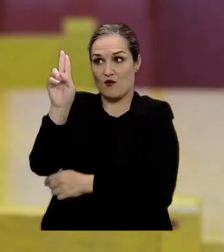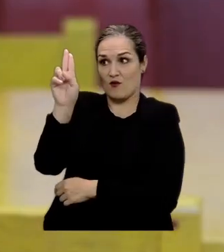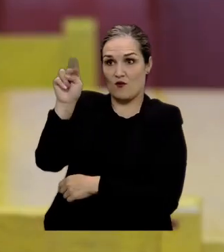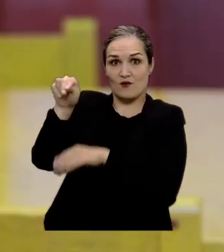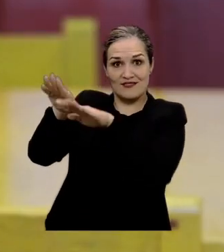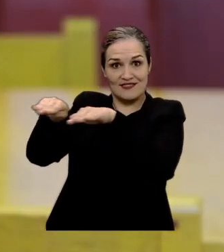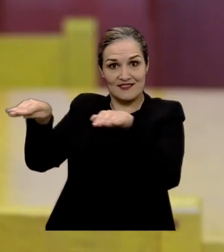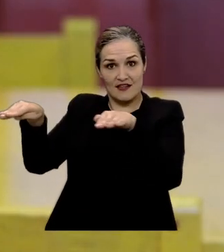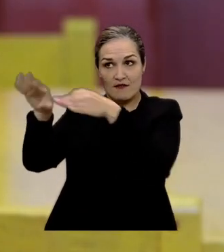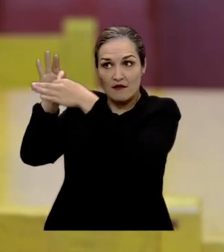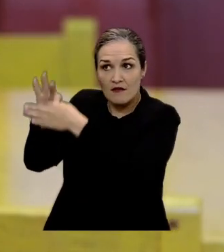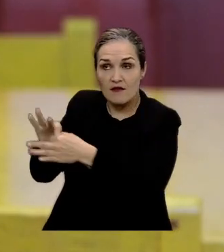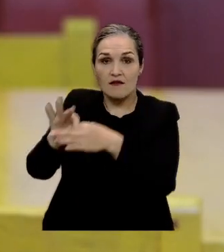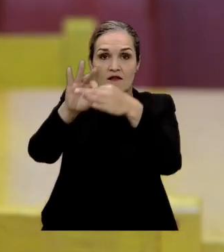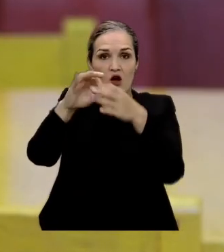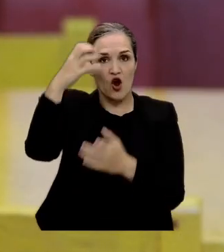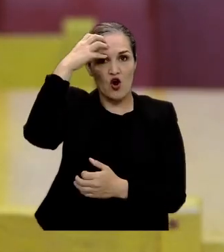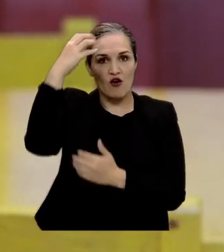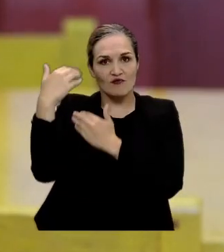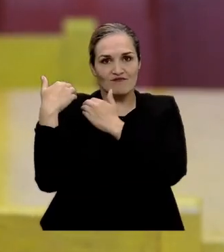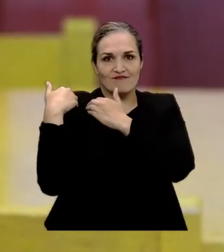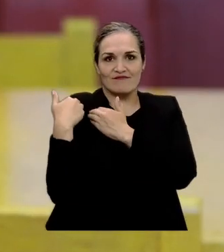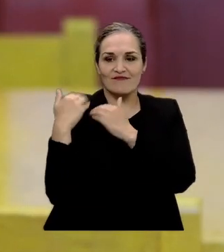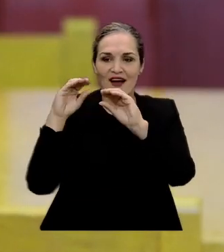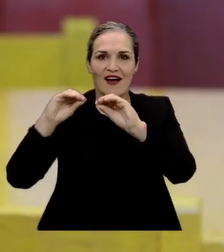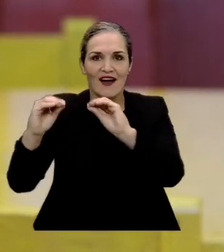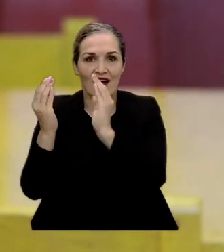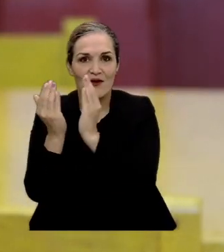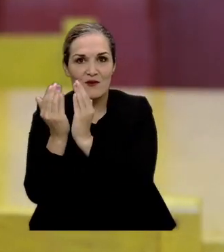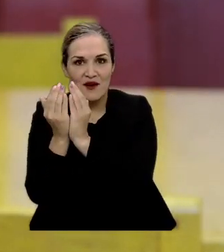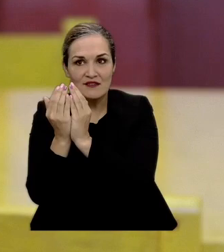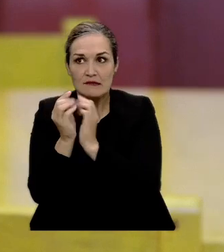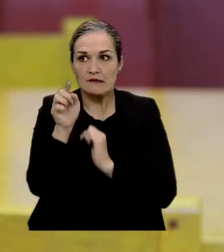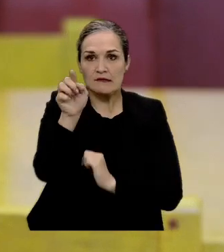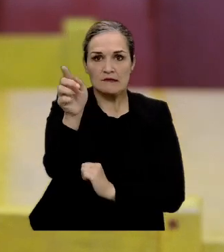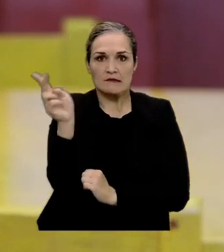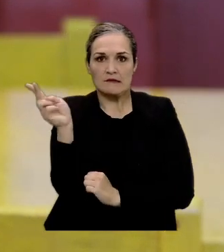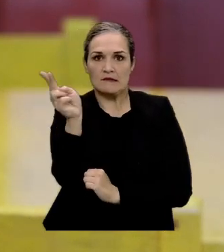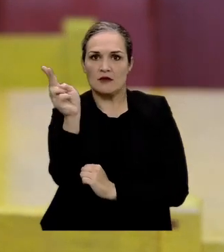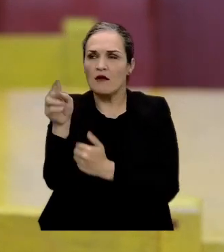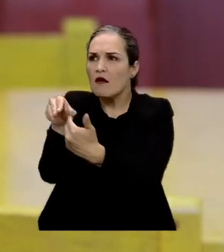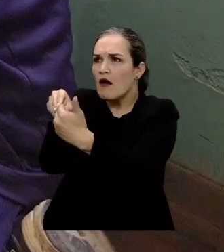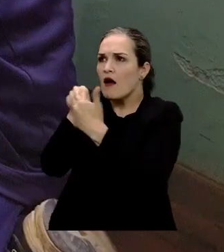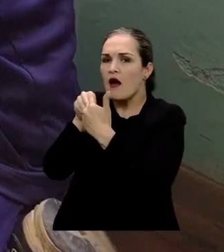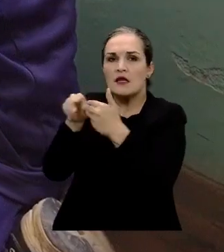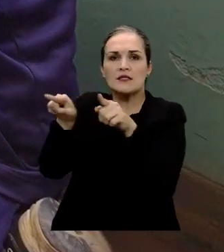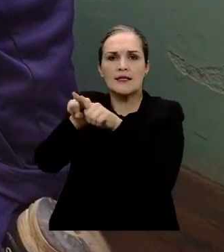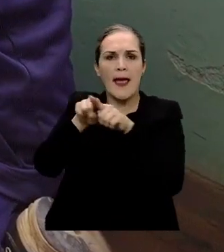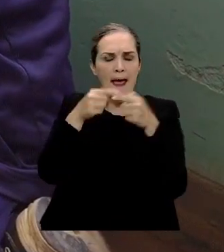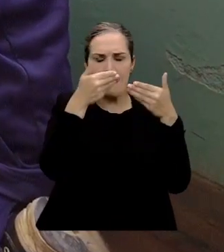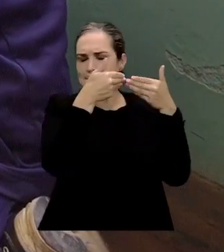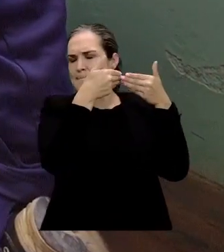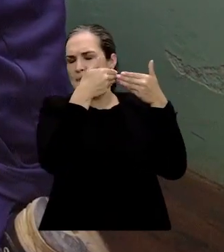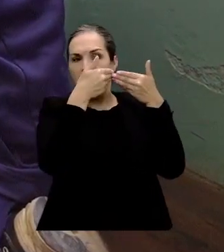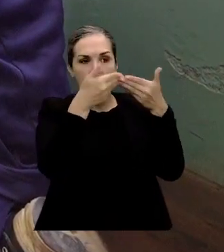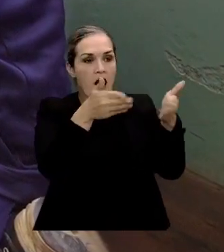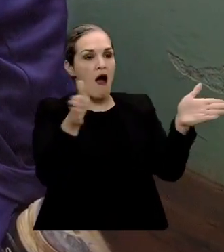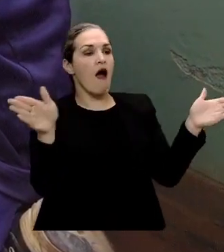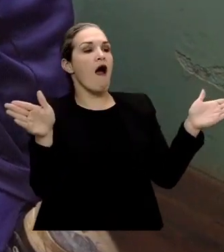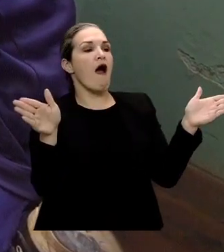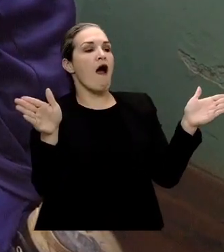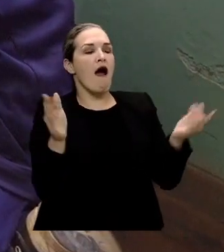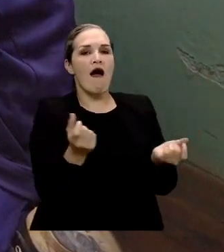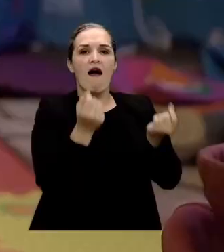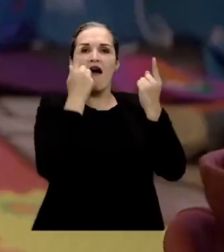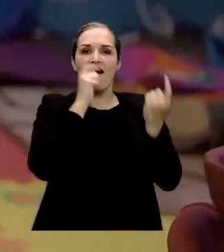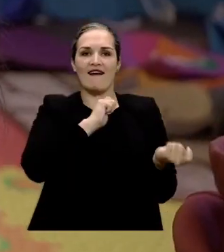de Educación, hace eso, abre puertas, nos abre puertas a las maestras para que nosotros cambiemos esa rutina